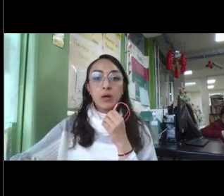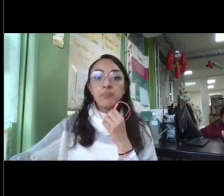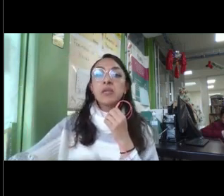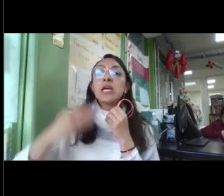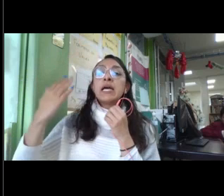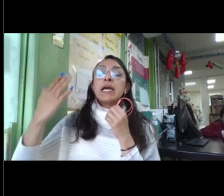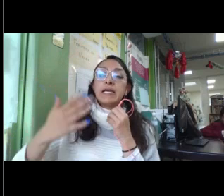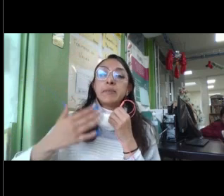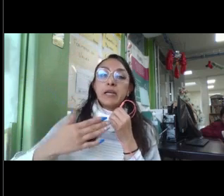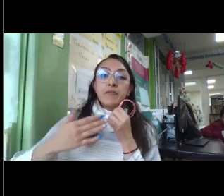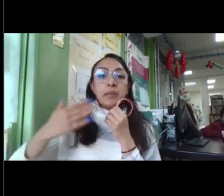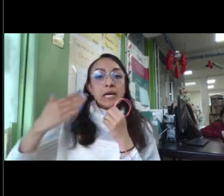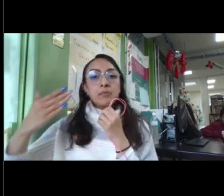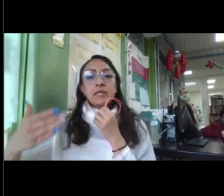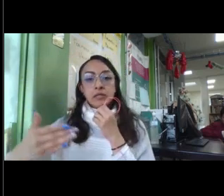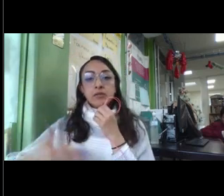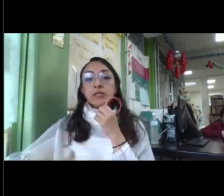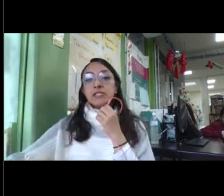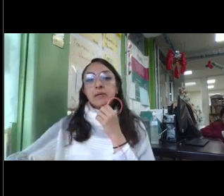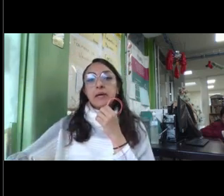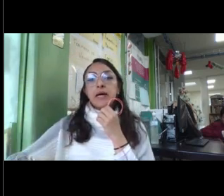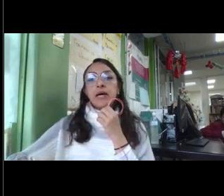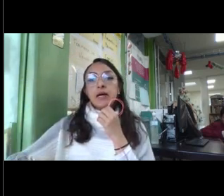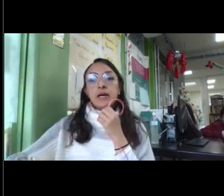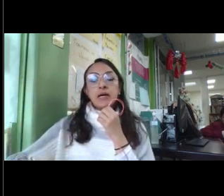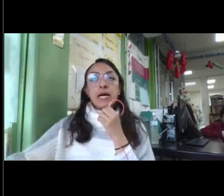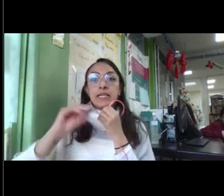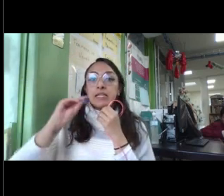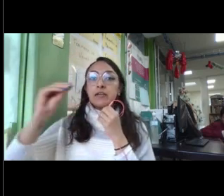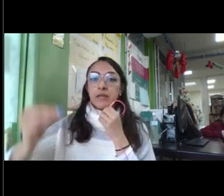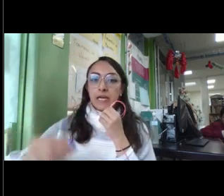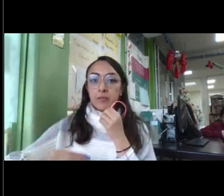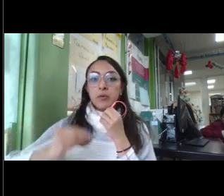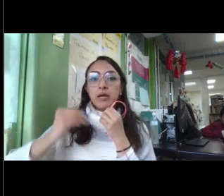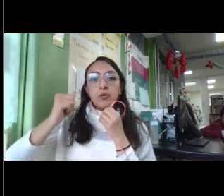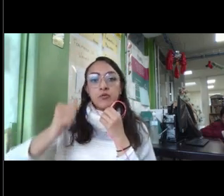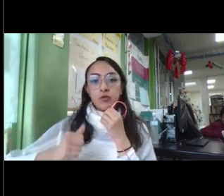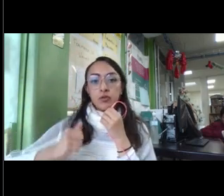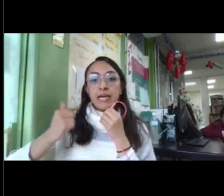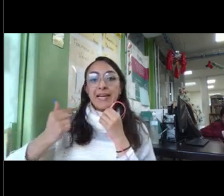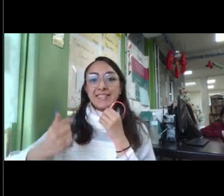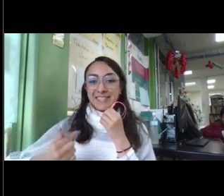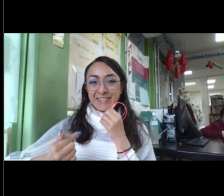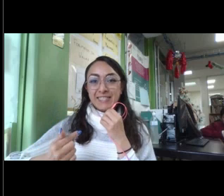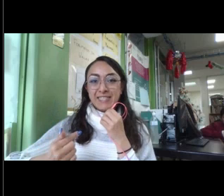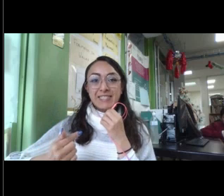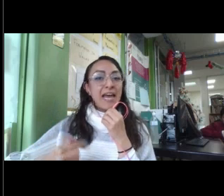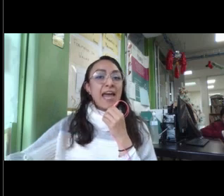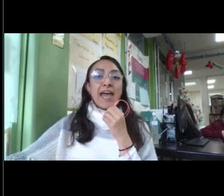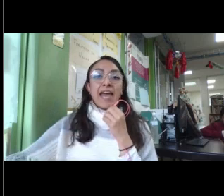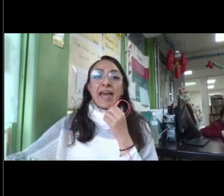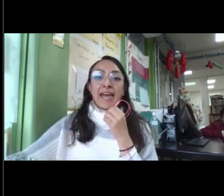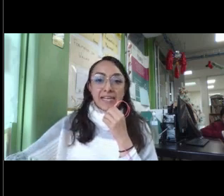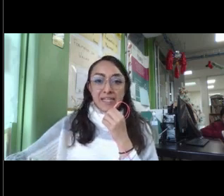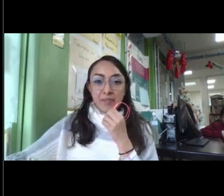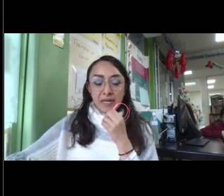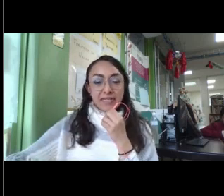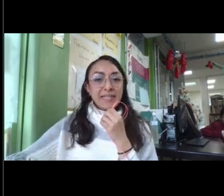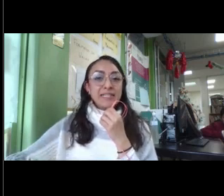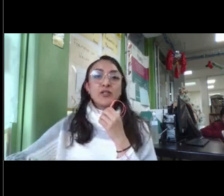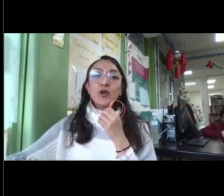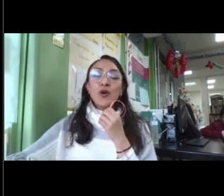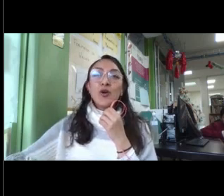la lengua. El nivel pragmático, que se va a identificar por la morfología y la sintaxis.